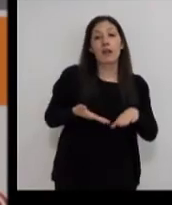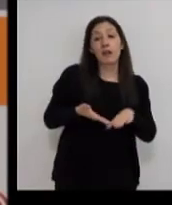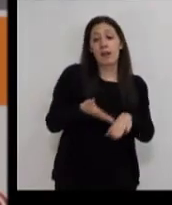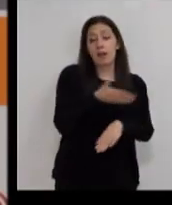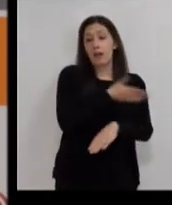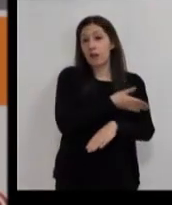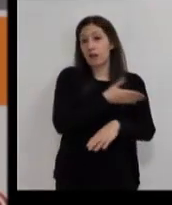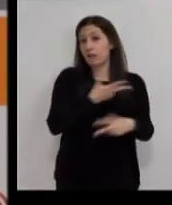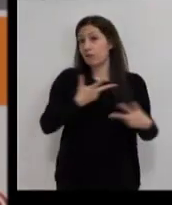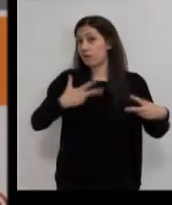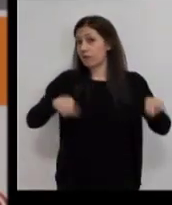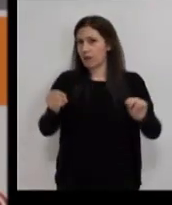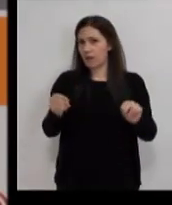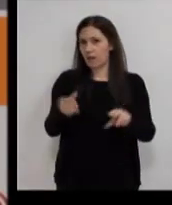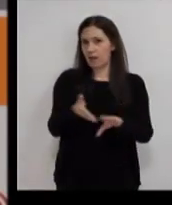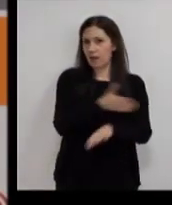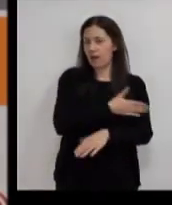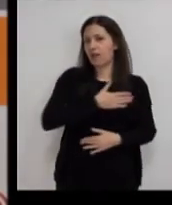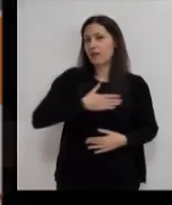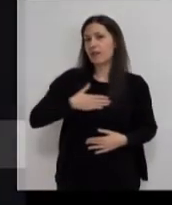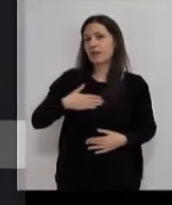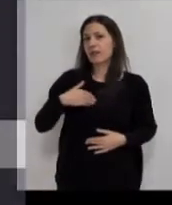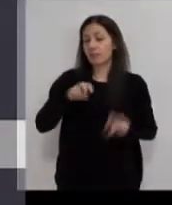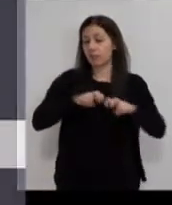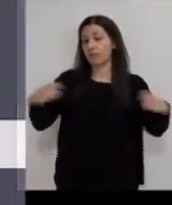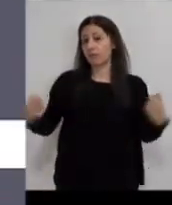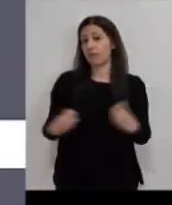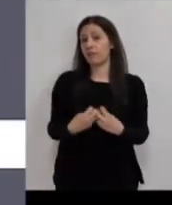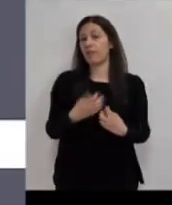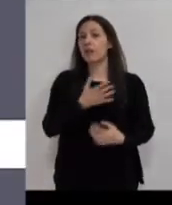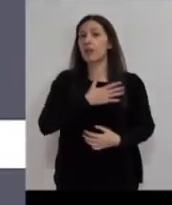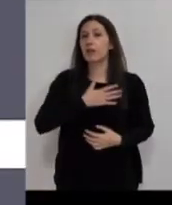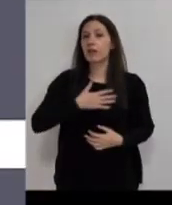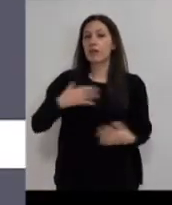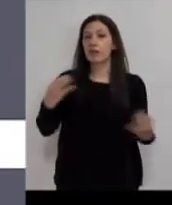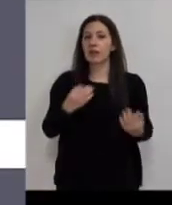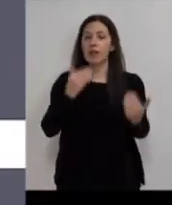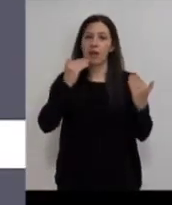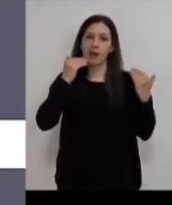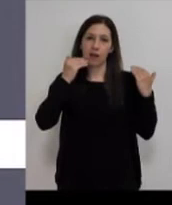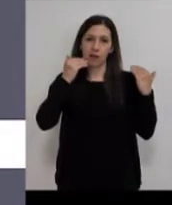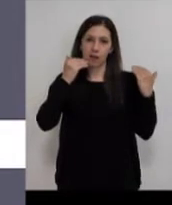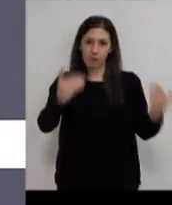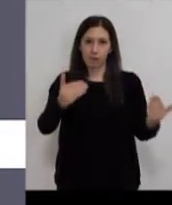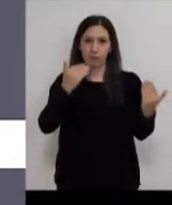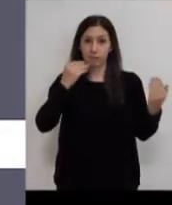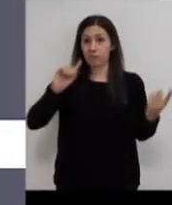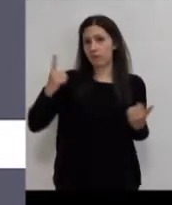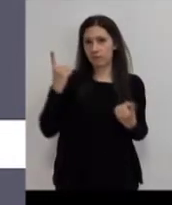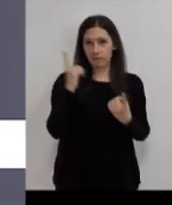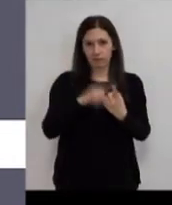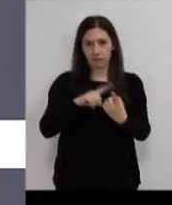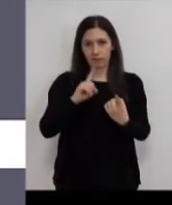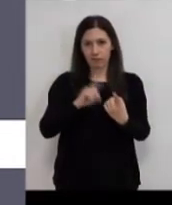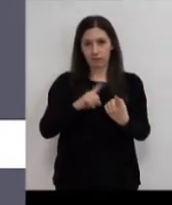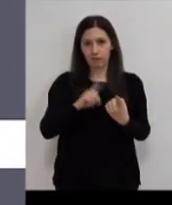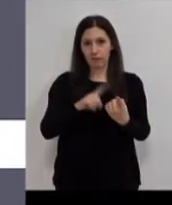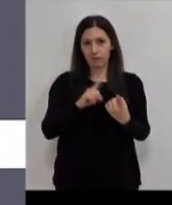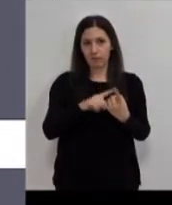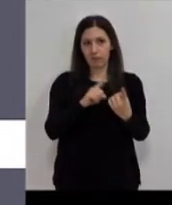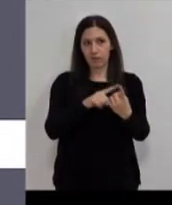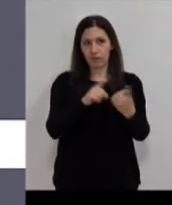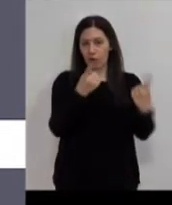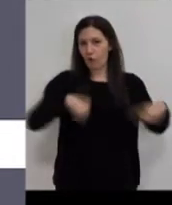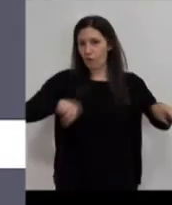es el resumen. Y quiero, antes de finalizar esta mesa redonda, dar